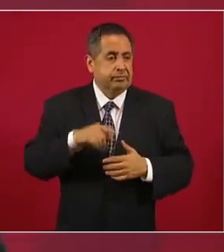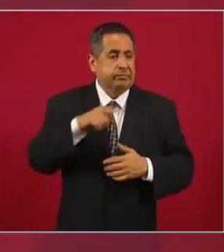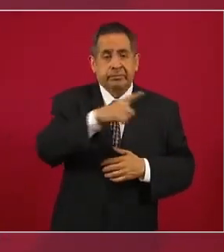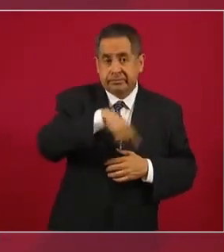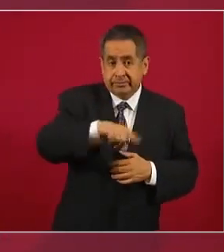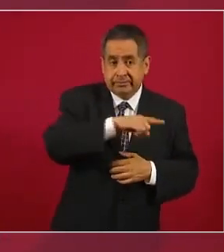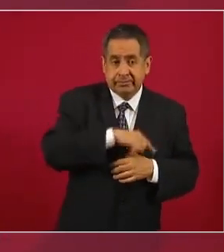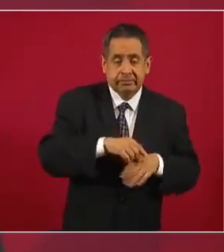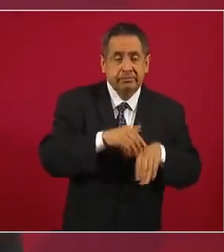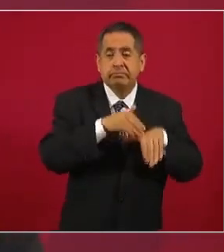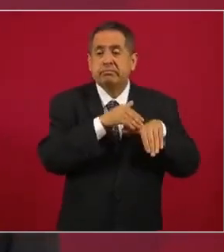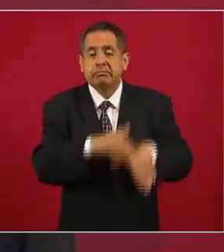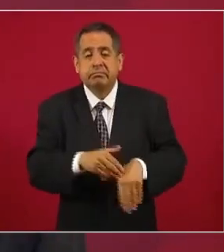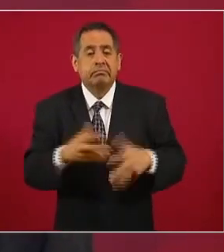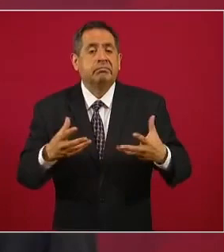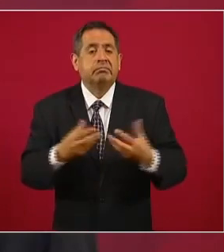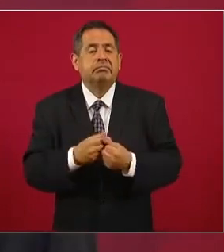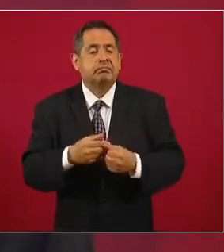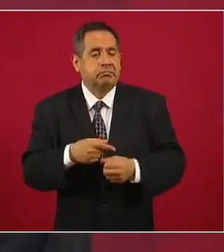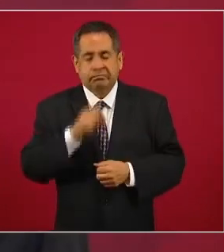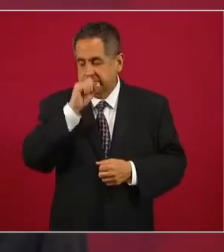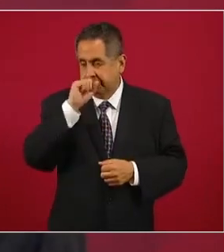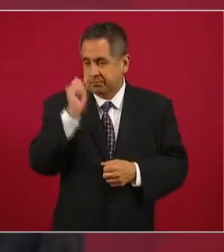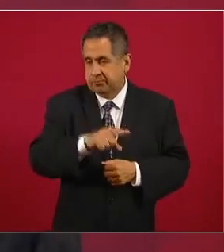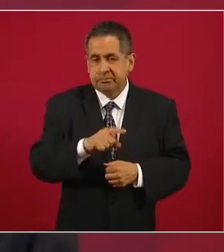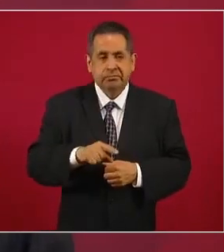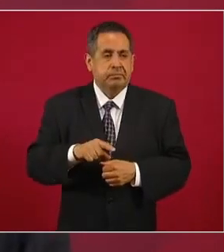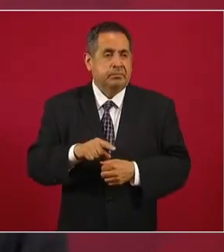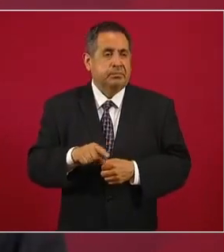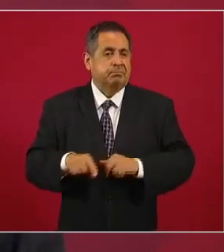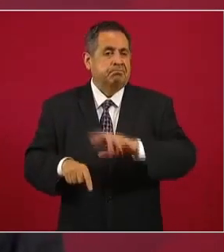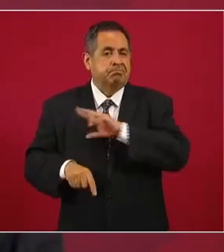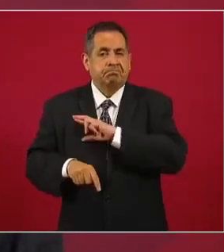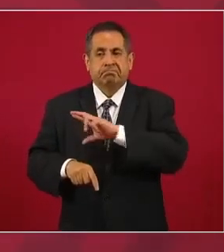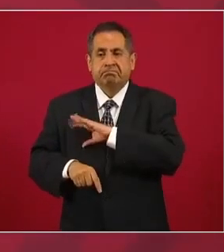adhesión a las políticas privatizadoras.